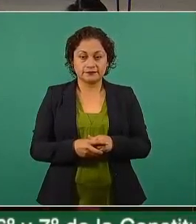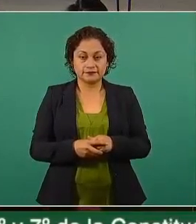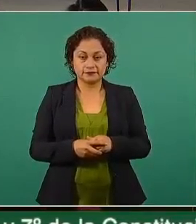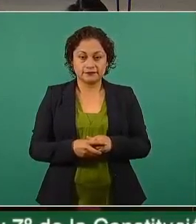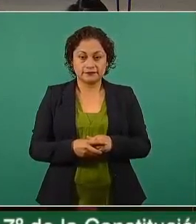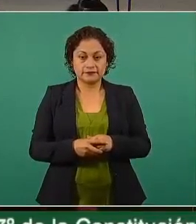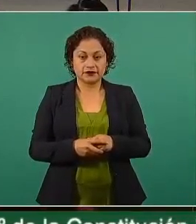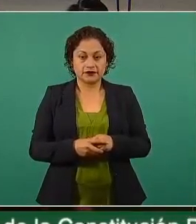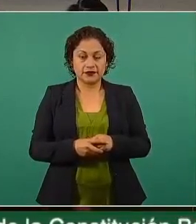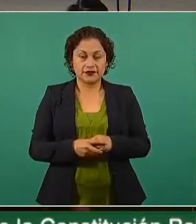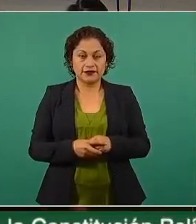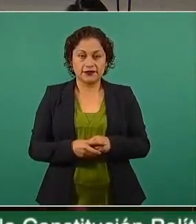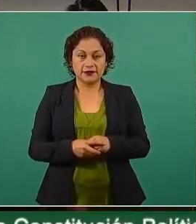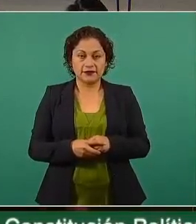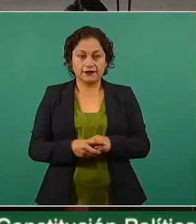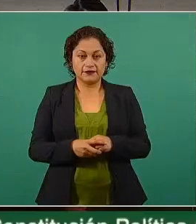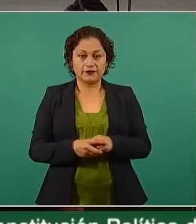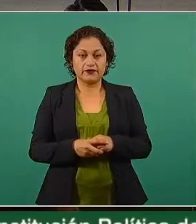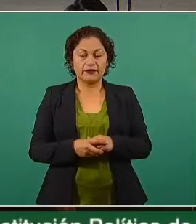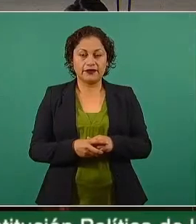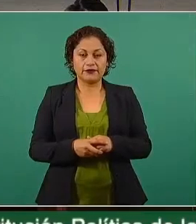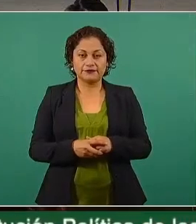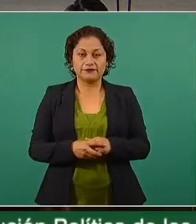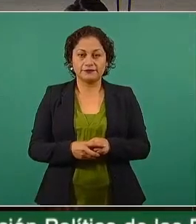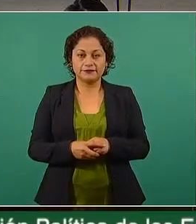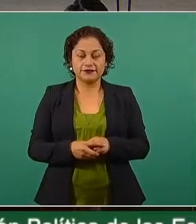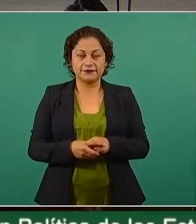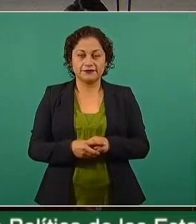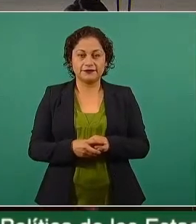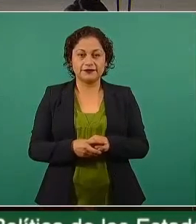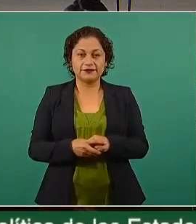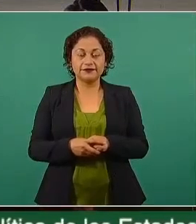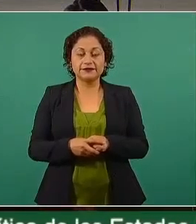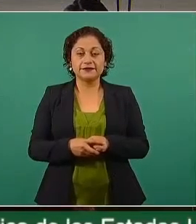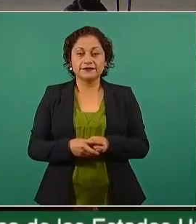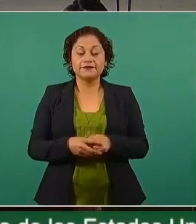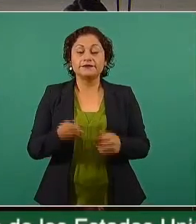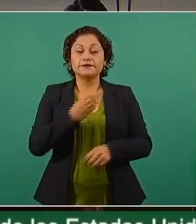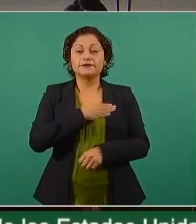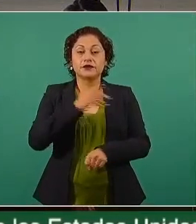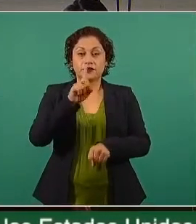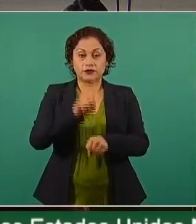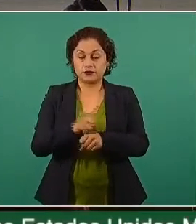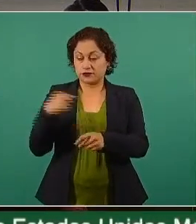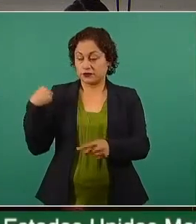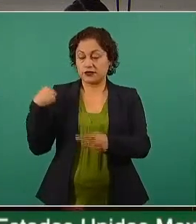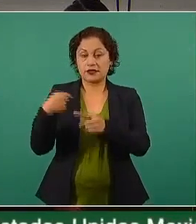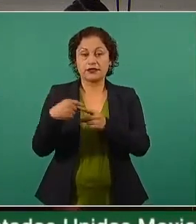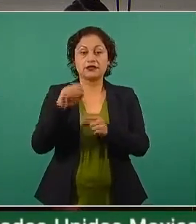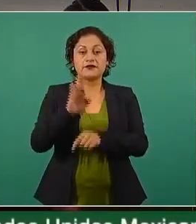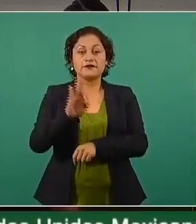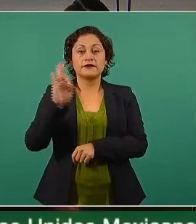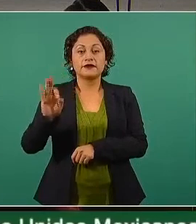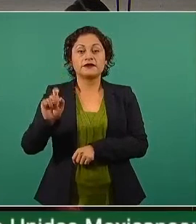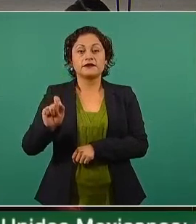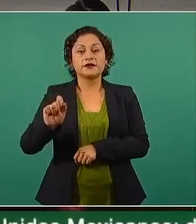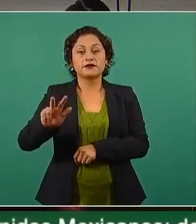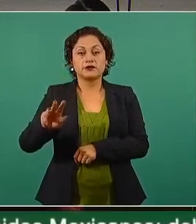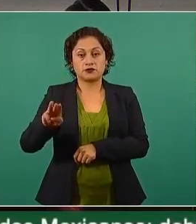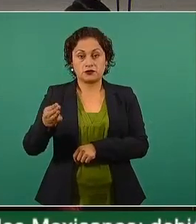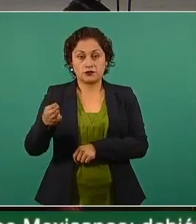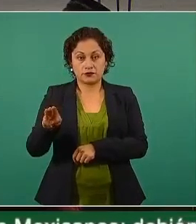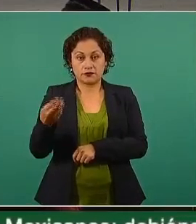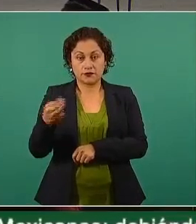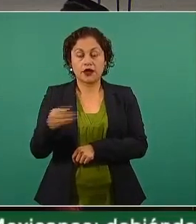permiso. Muy buenos días. Con corte al 28 de mayo vamos a presentar los precios